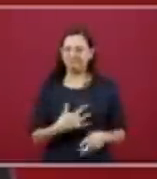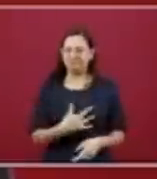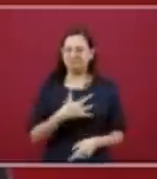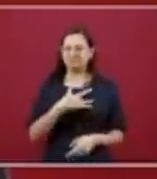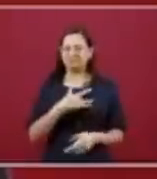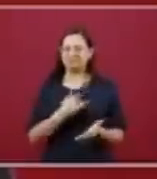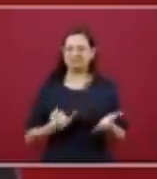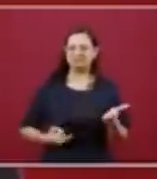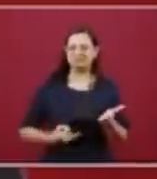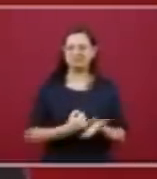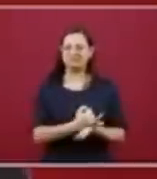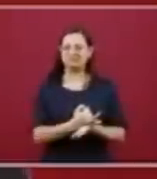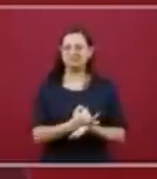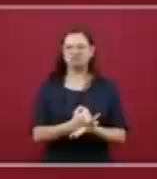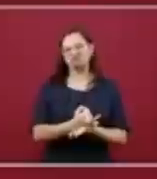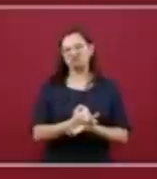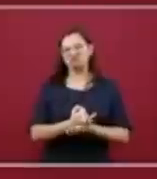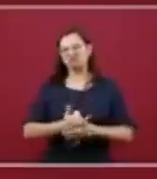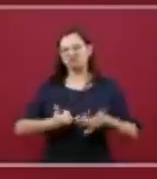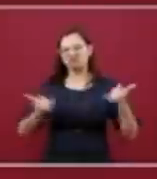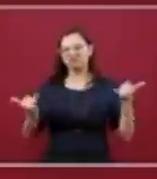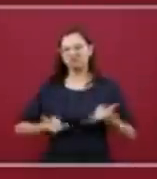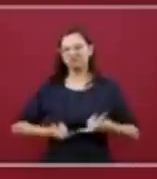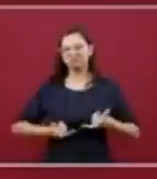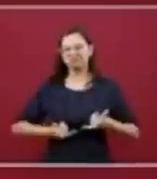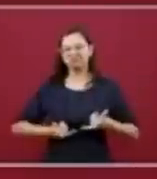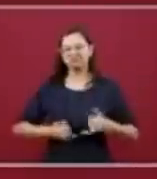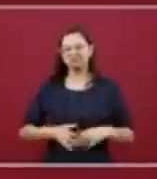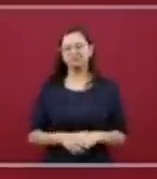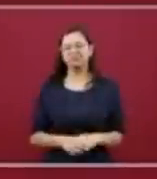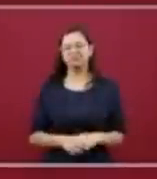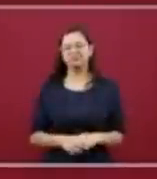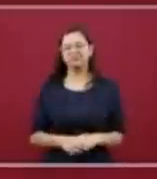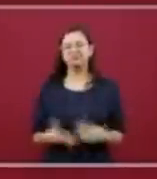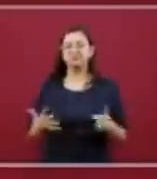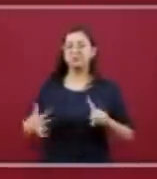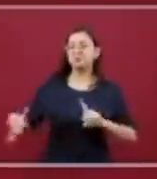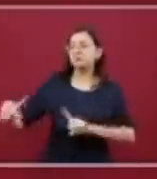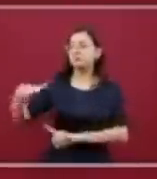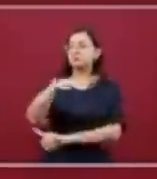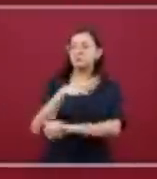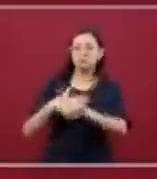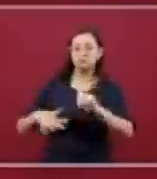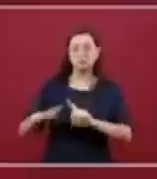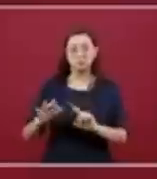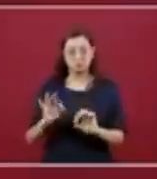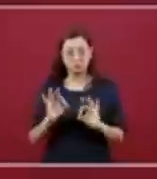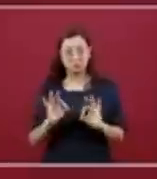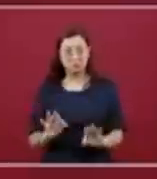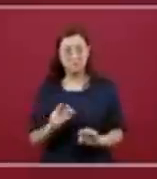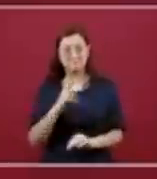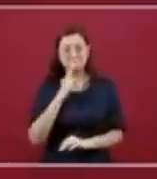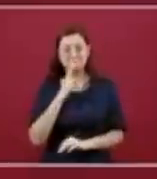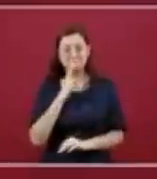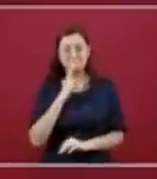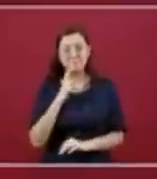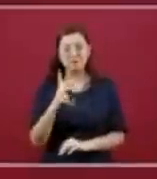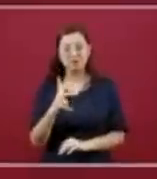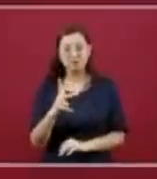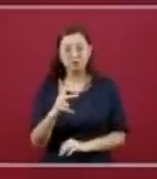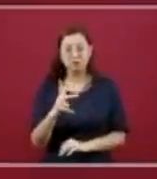conductas antisociales. Si tenemos una sociedad mejor, no